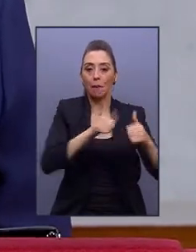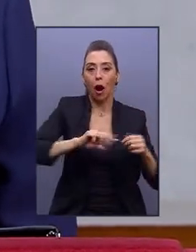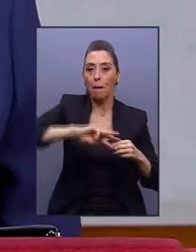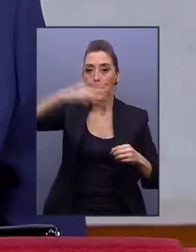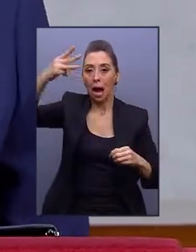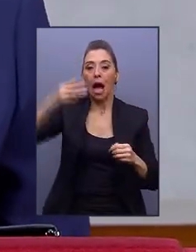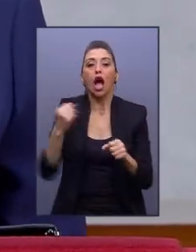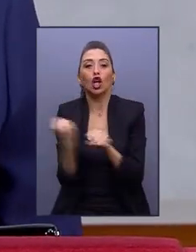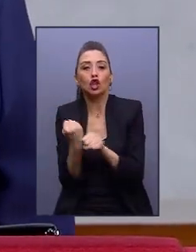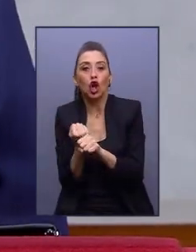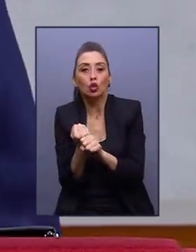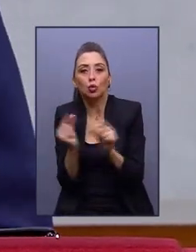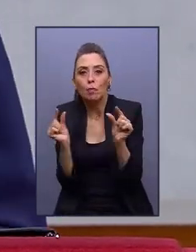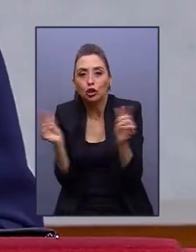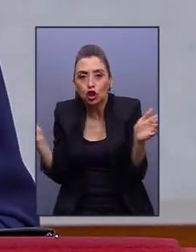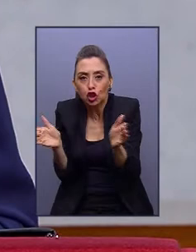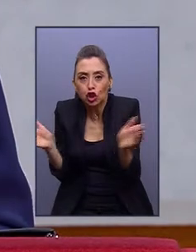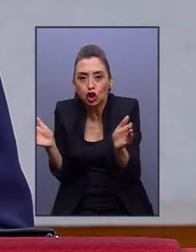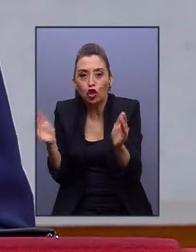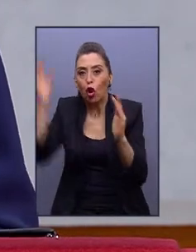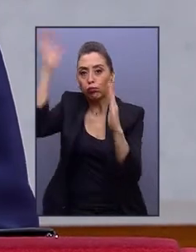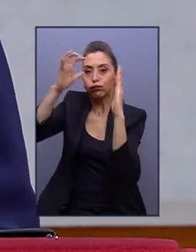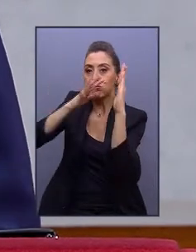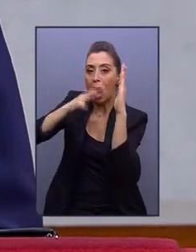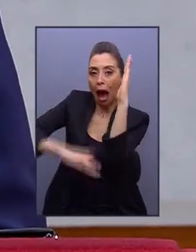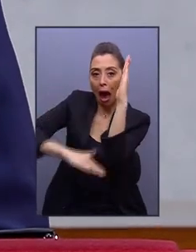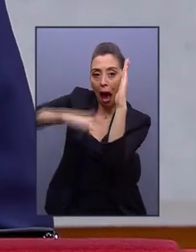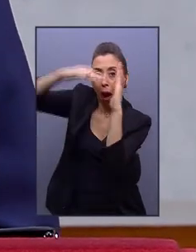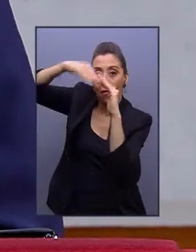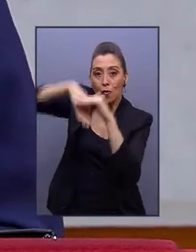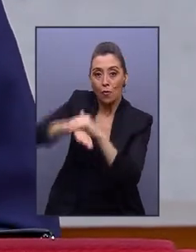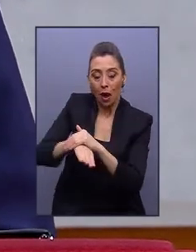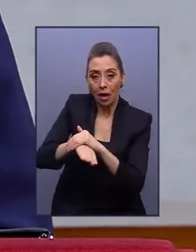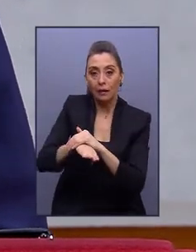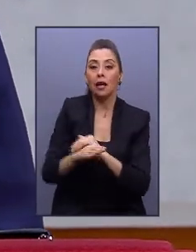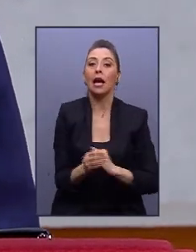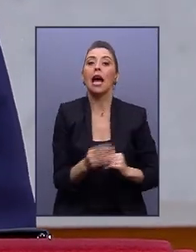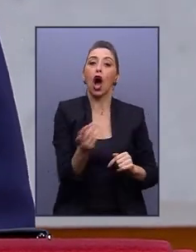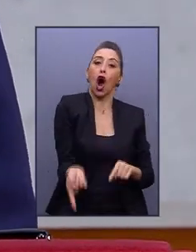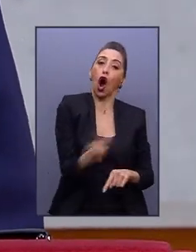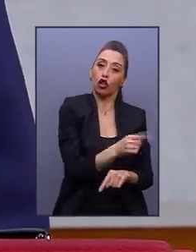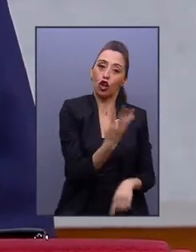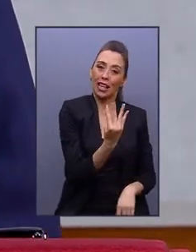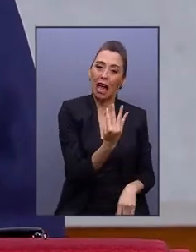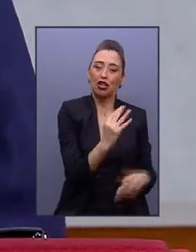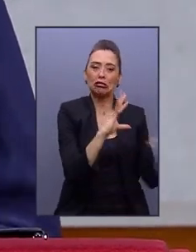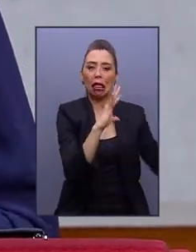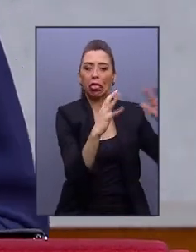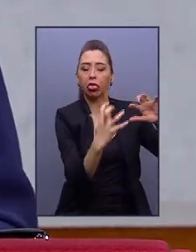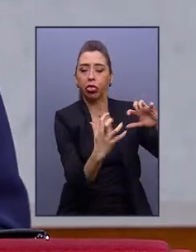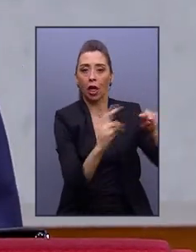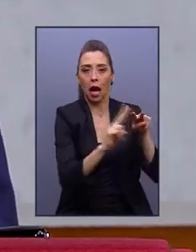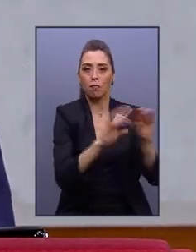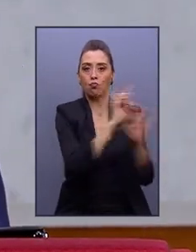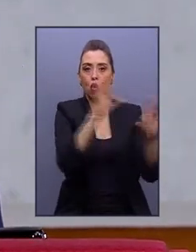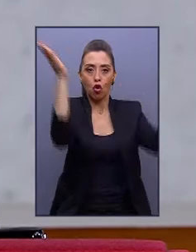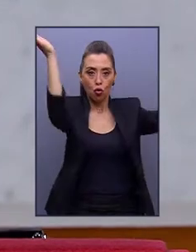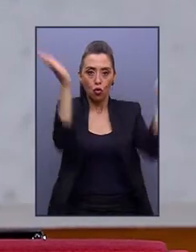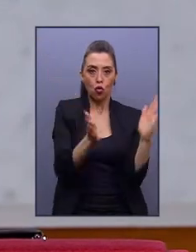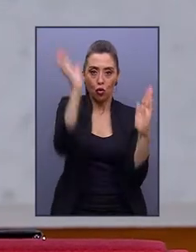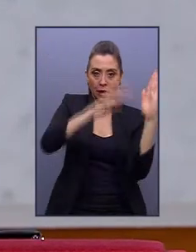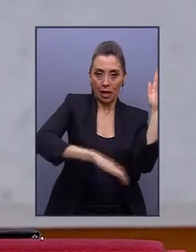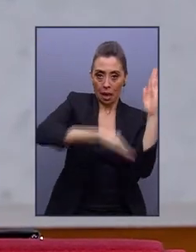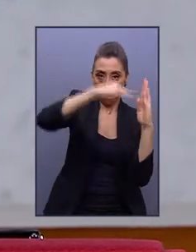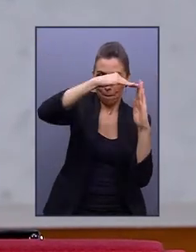pequeños embalses hemos terminado o rehabilitado 14 embalses y proyectamos que este número llegue a